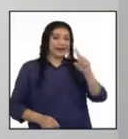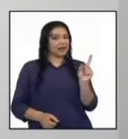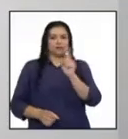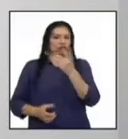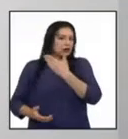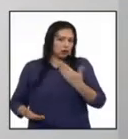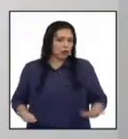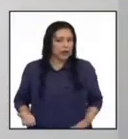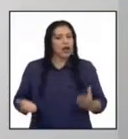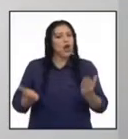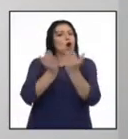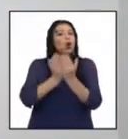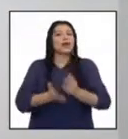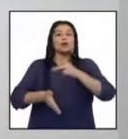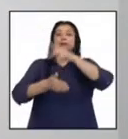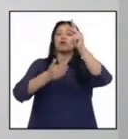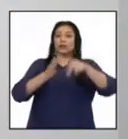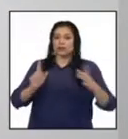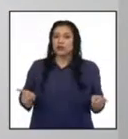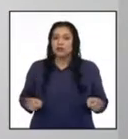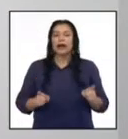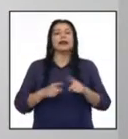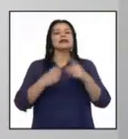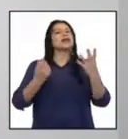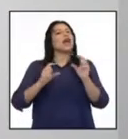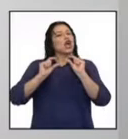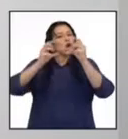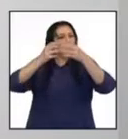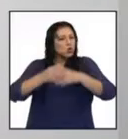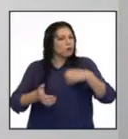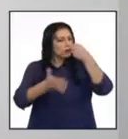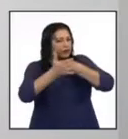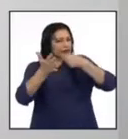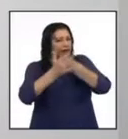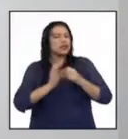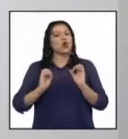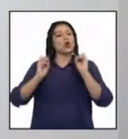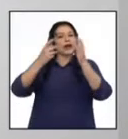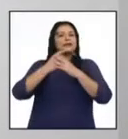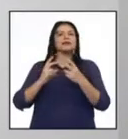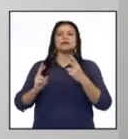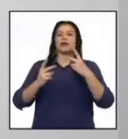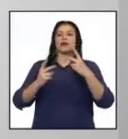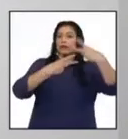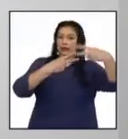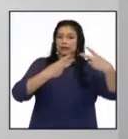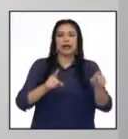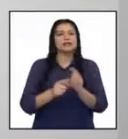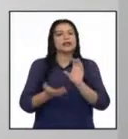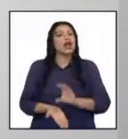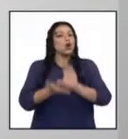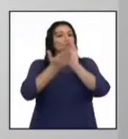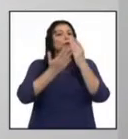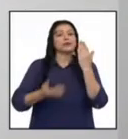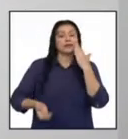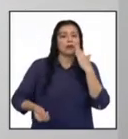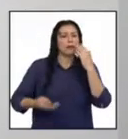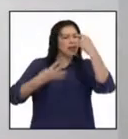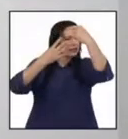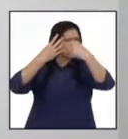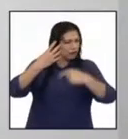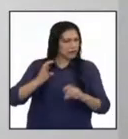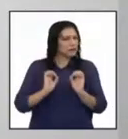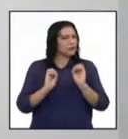gubernamentales, colegios profesionales, sindicatos, organizaciones vecinales, clubes de madres,